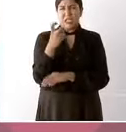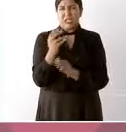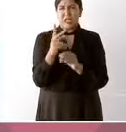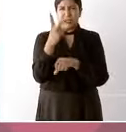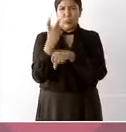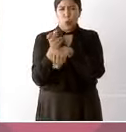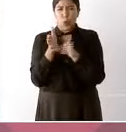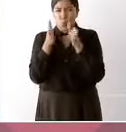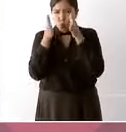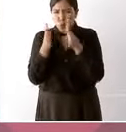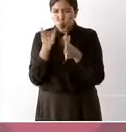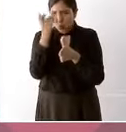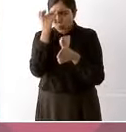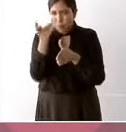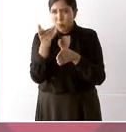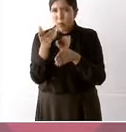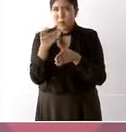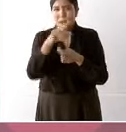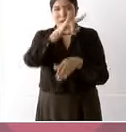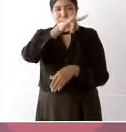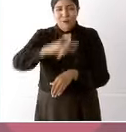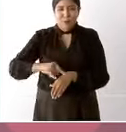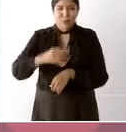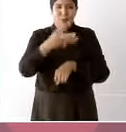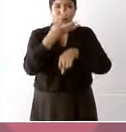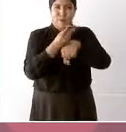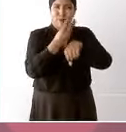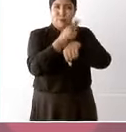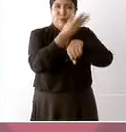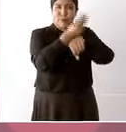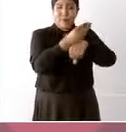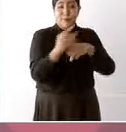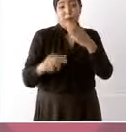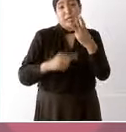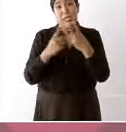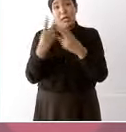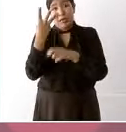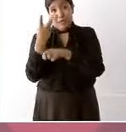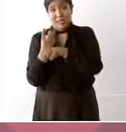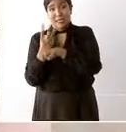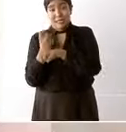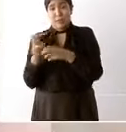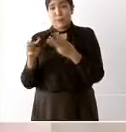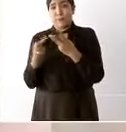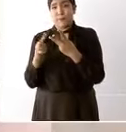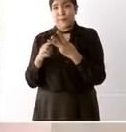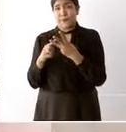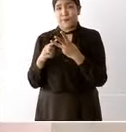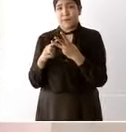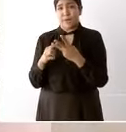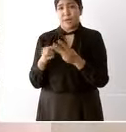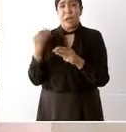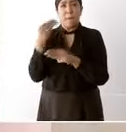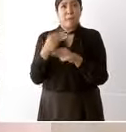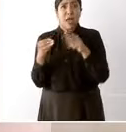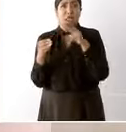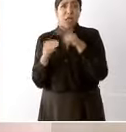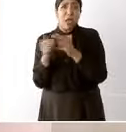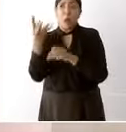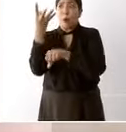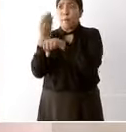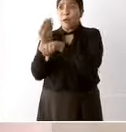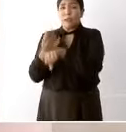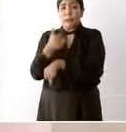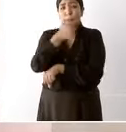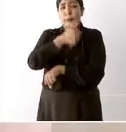las vías férreas y por último, la tercera etapa, que es la adquisición de equipamiento ferroviario. Y por último hay